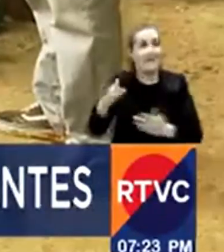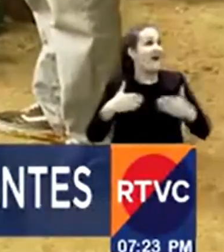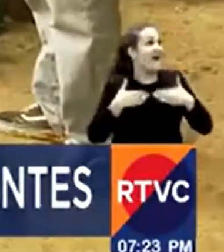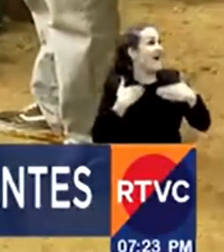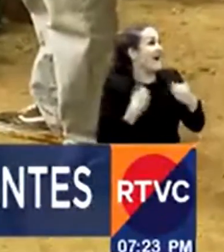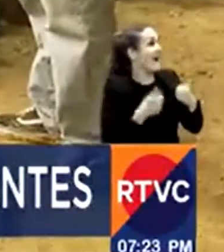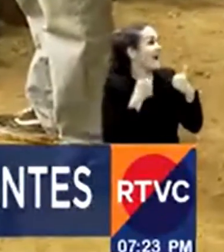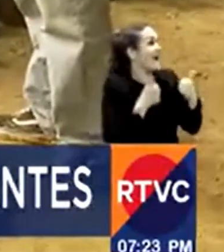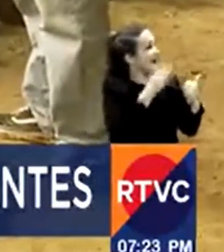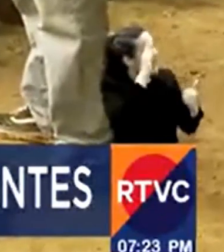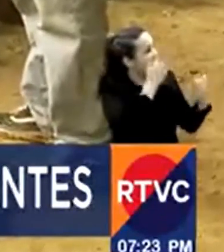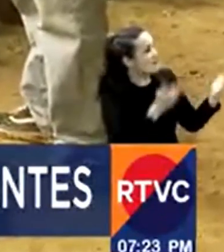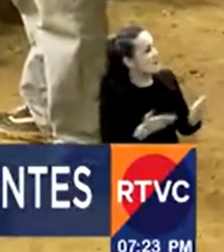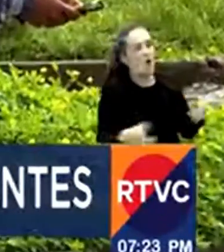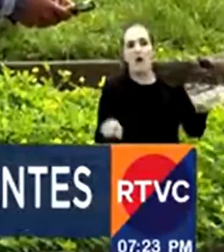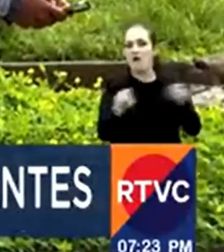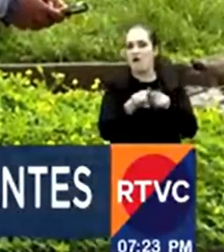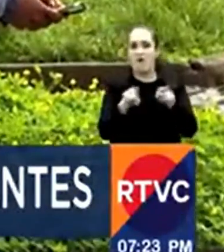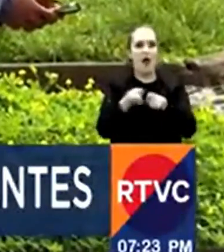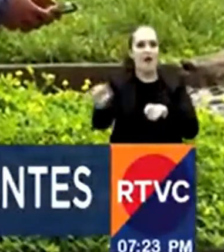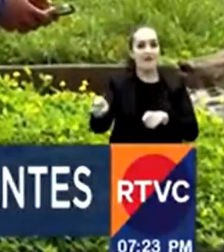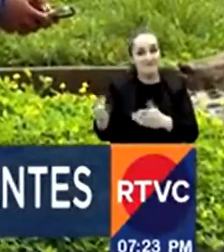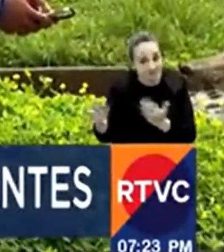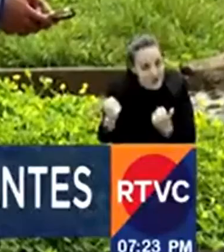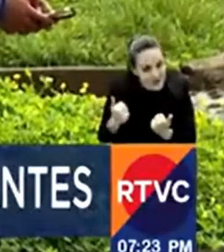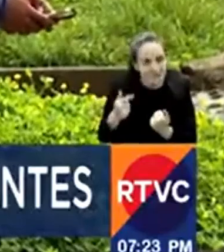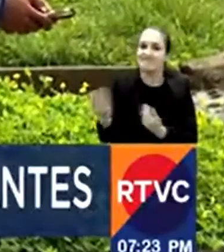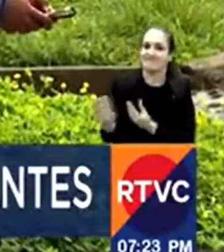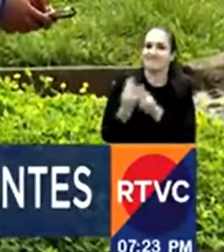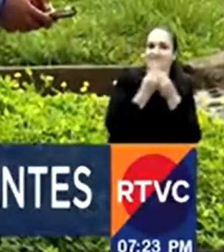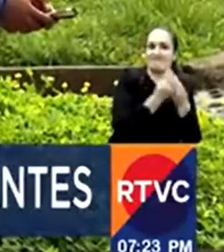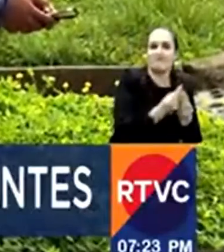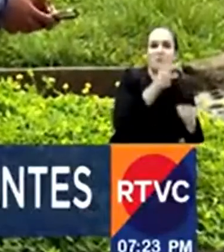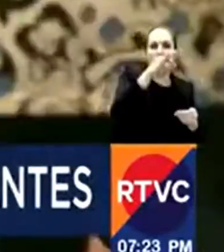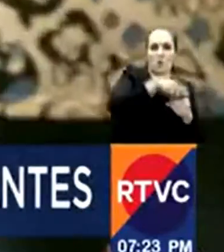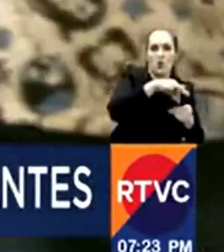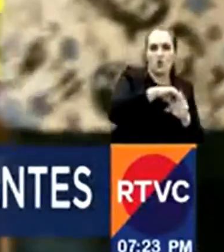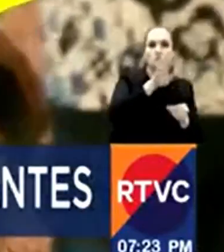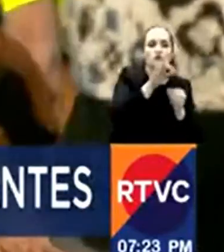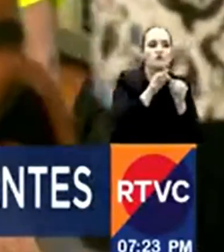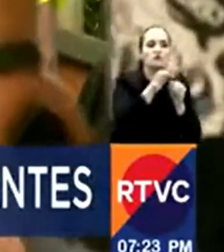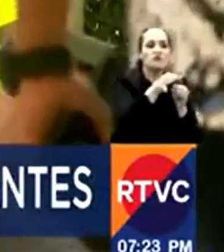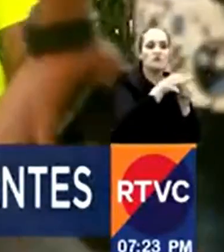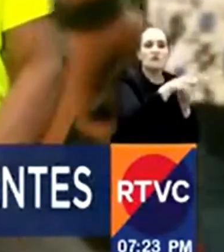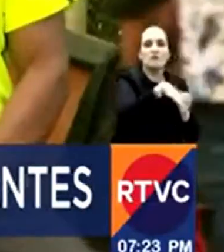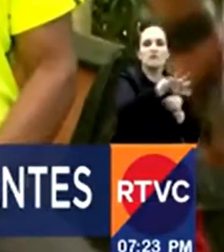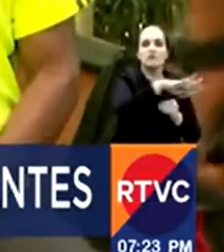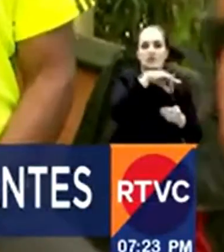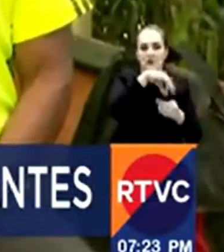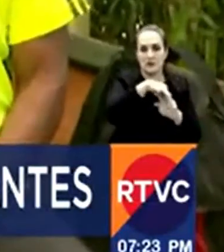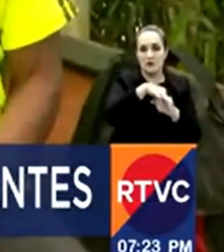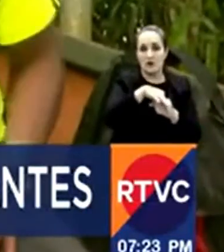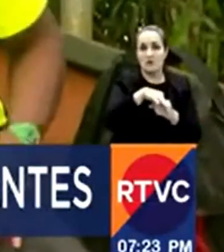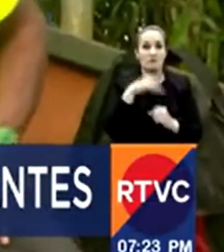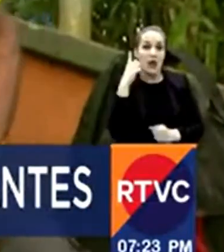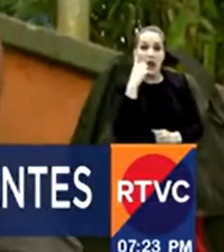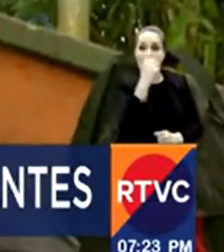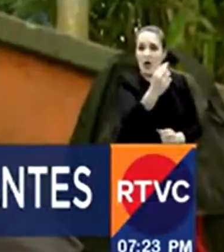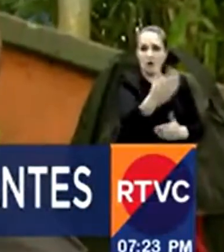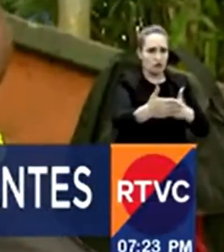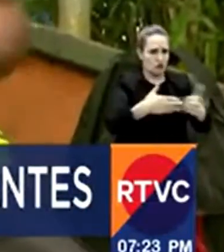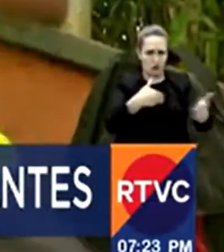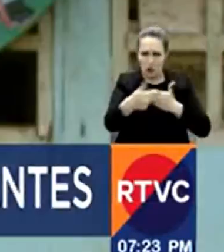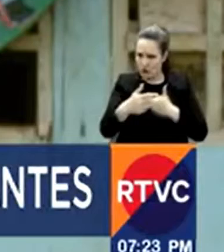caminarán los 5 kilómetros que los separan de los puestos de votación en donde tienen inscritas sus cédulas. Para ellos, la distancia no es